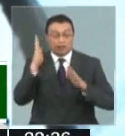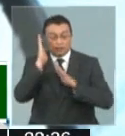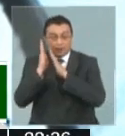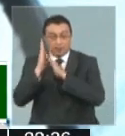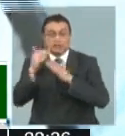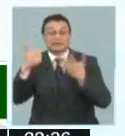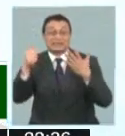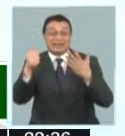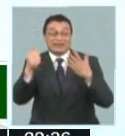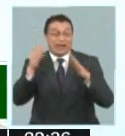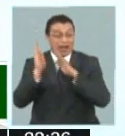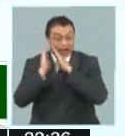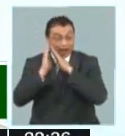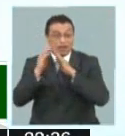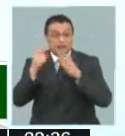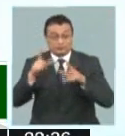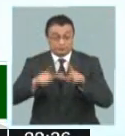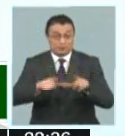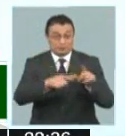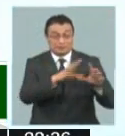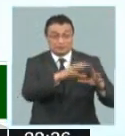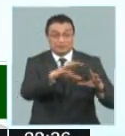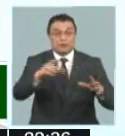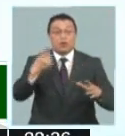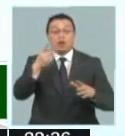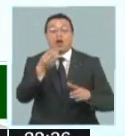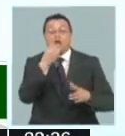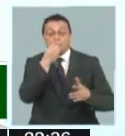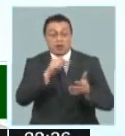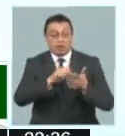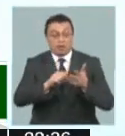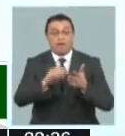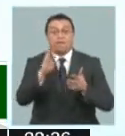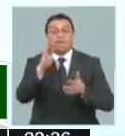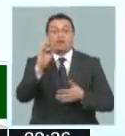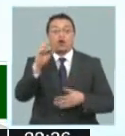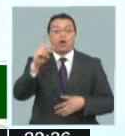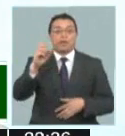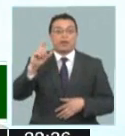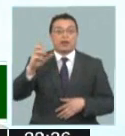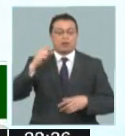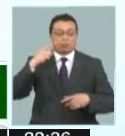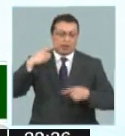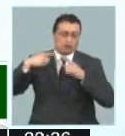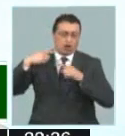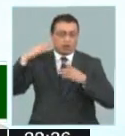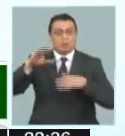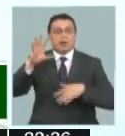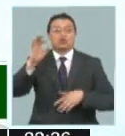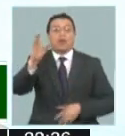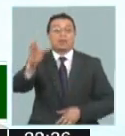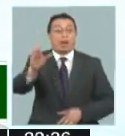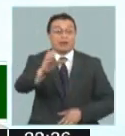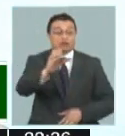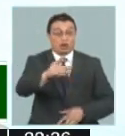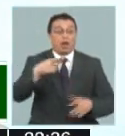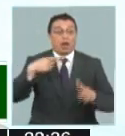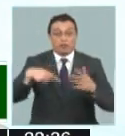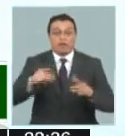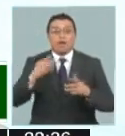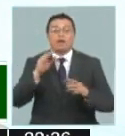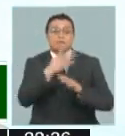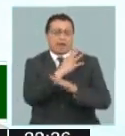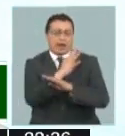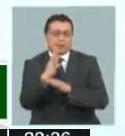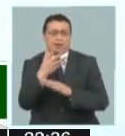60 camas, un restaurante que funciona en una bodega histórica con capacidad para 50 personas, un gran y precioso